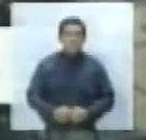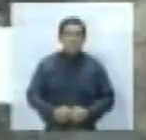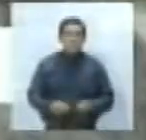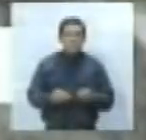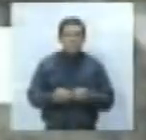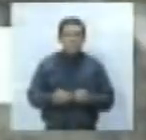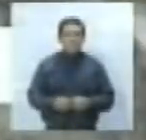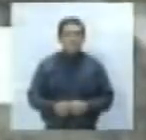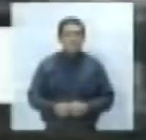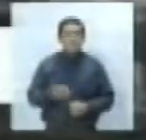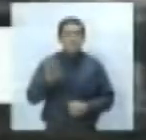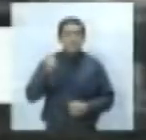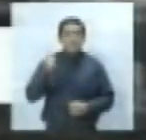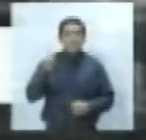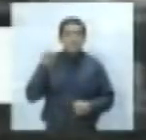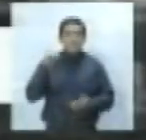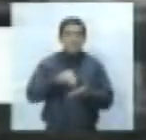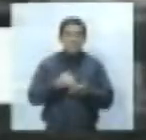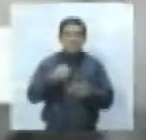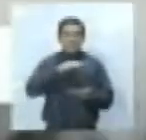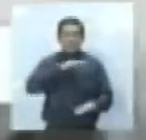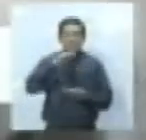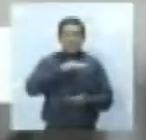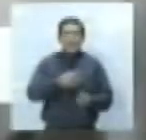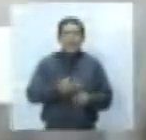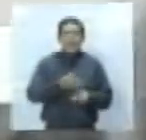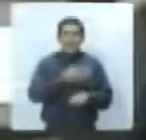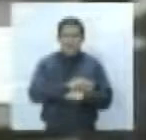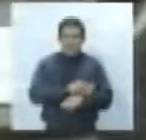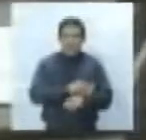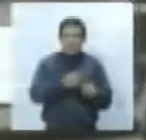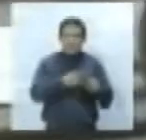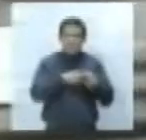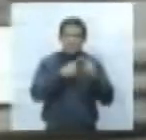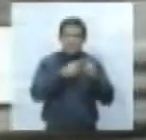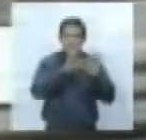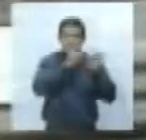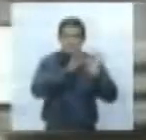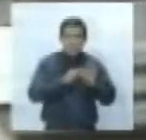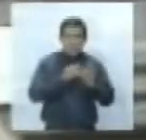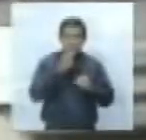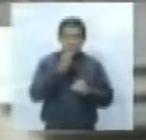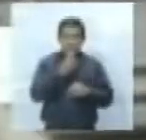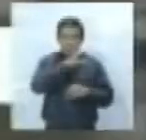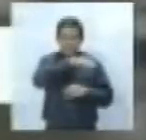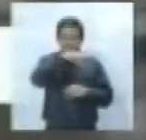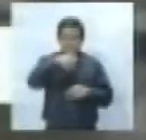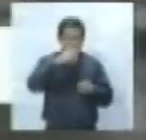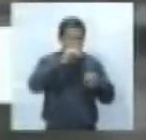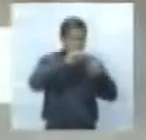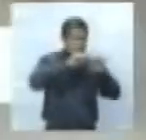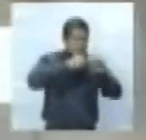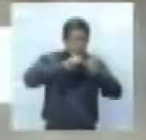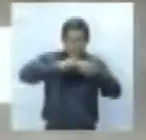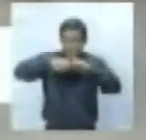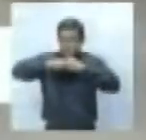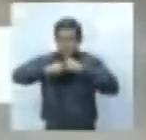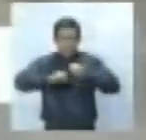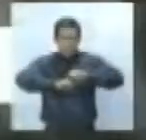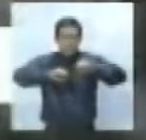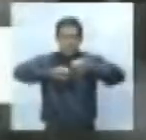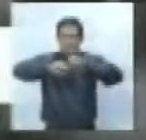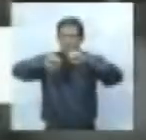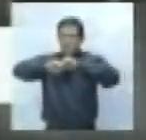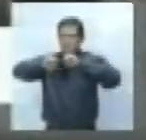antes del 8 de marzo cuando empezó el mantenimiento esta unidad tenía 12 puntos calientes es decir su riesgo de explosión por